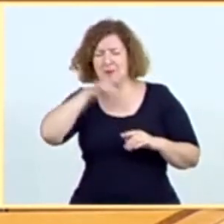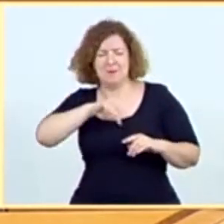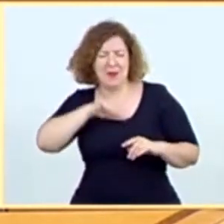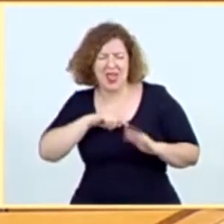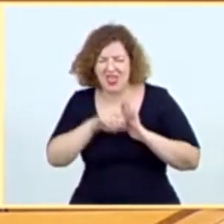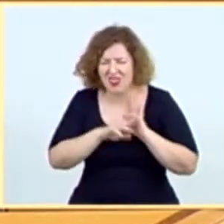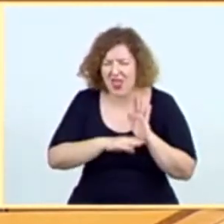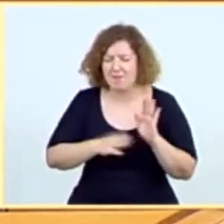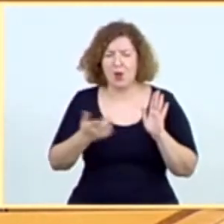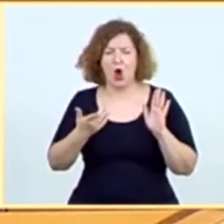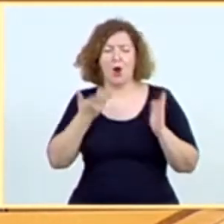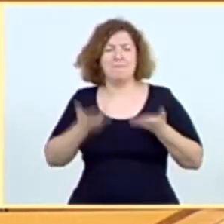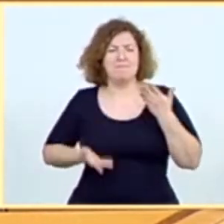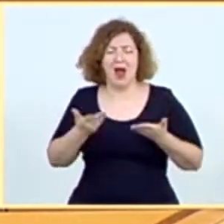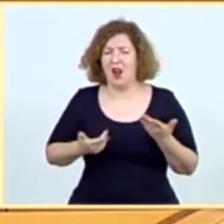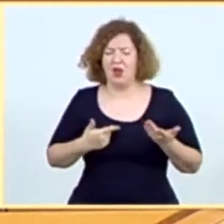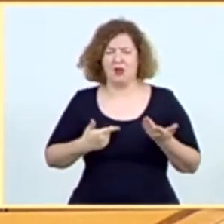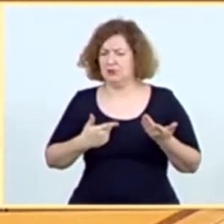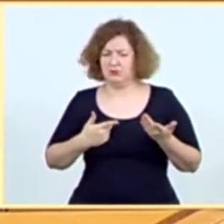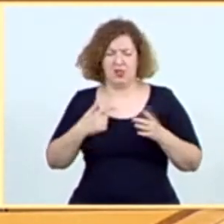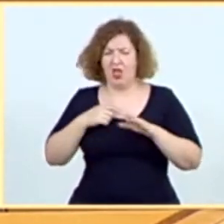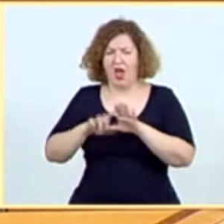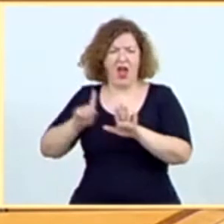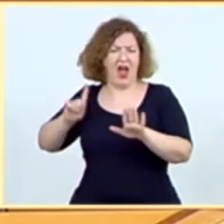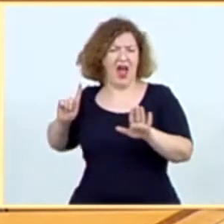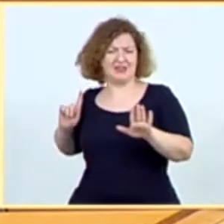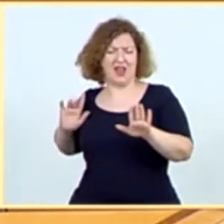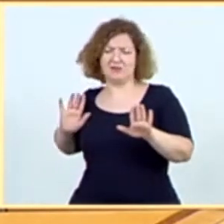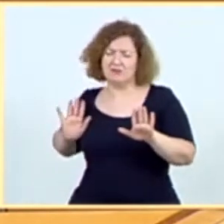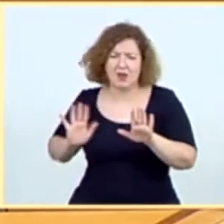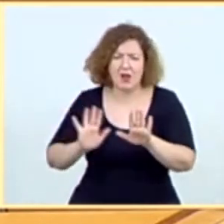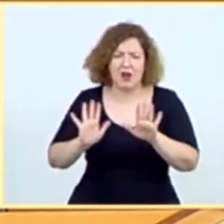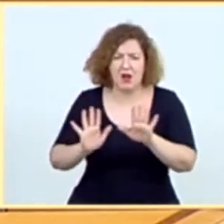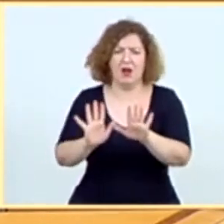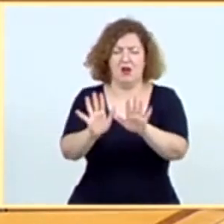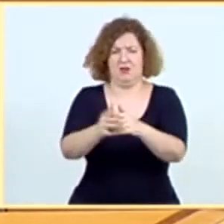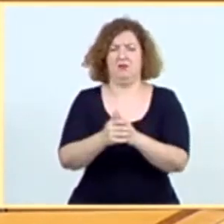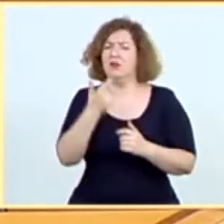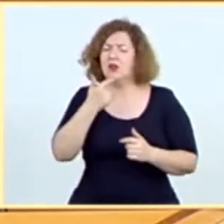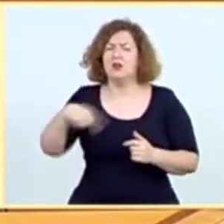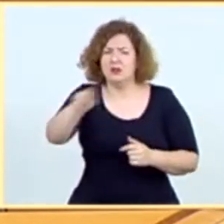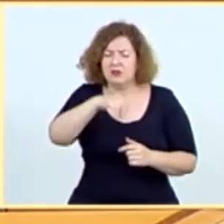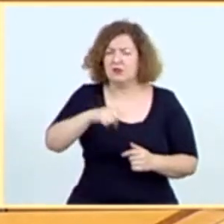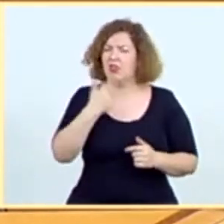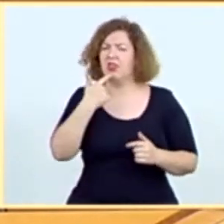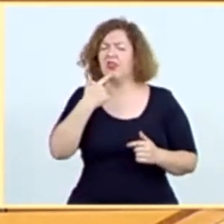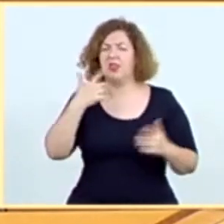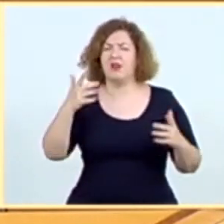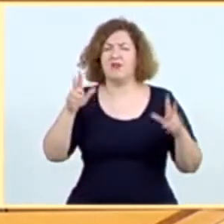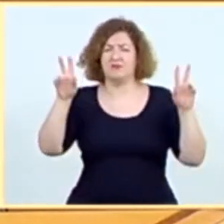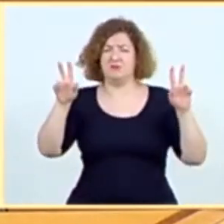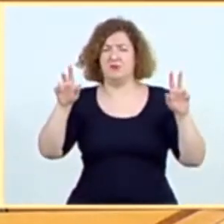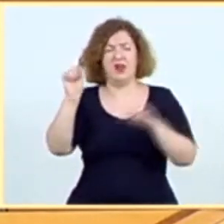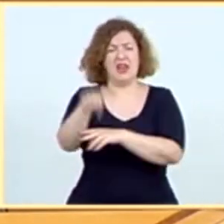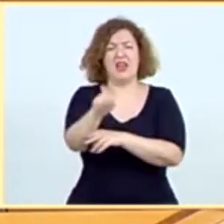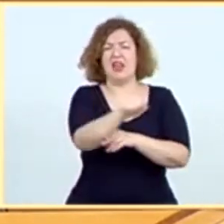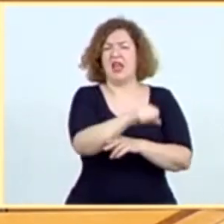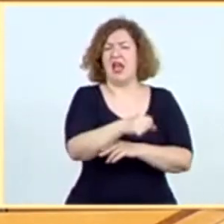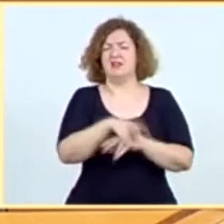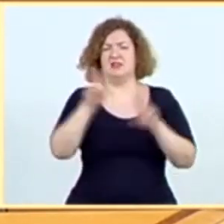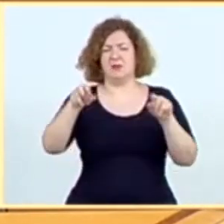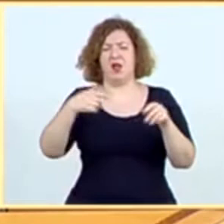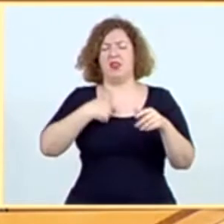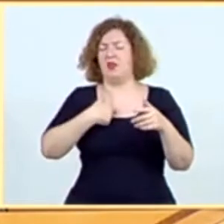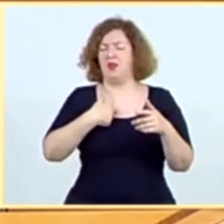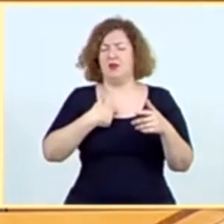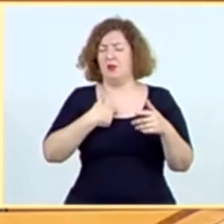desagradecida. No vamos a dejar a nadie atrás. Con este lema, ¿intentaban ustedes pasar por alto la magnitud de esta tragedia? ¿O pretendían